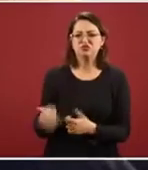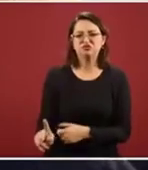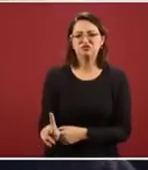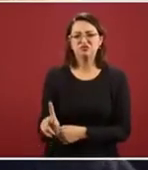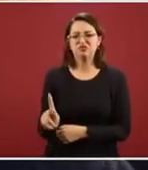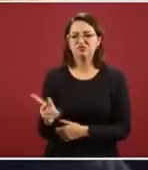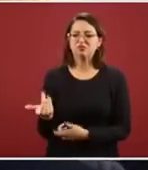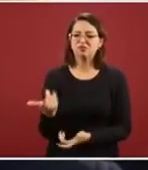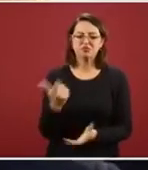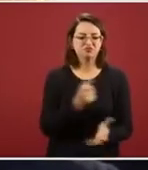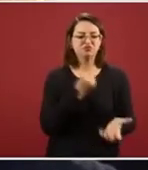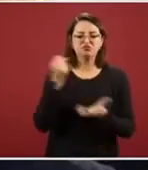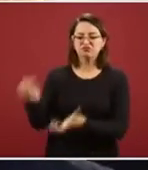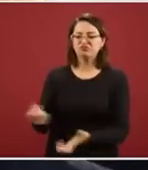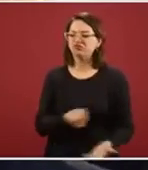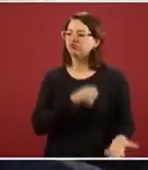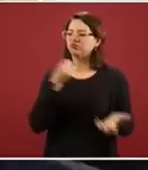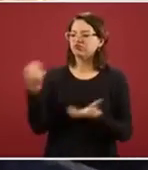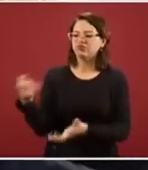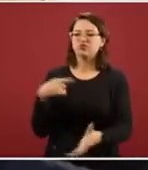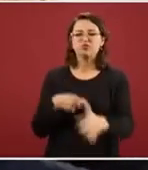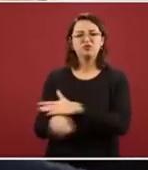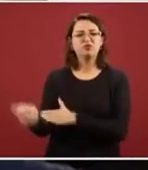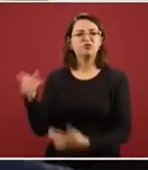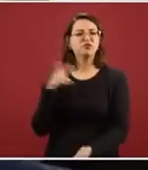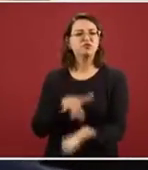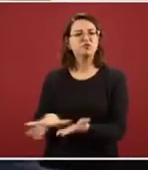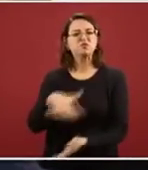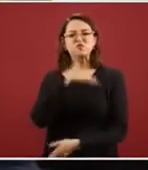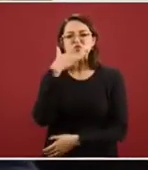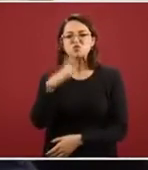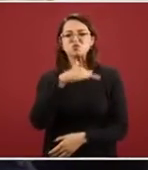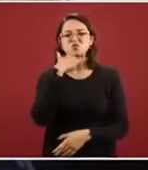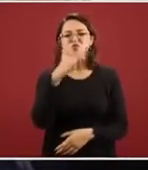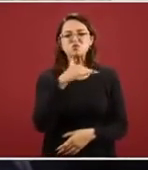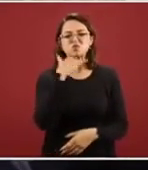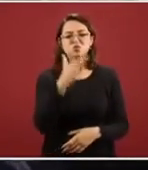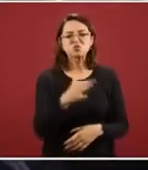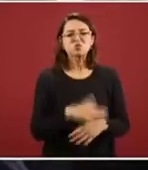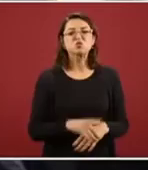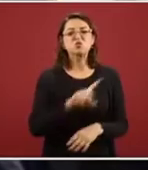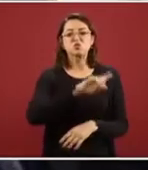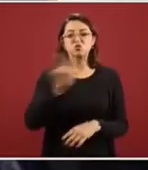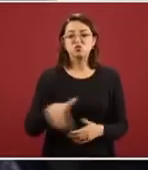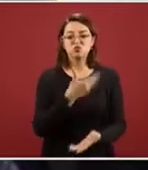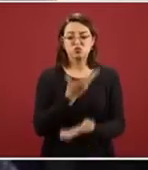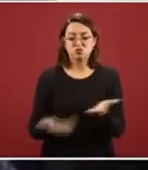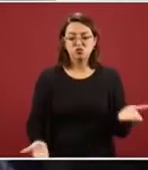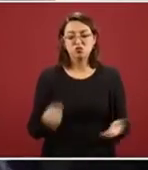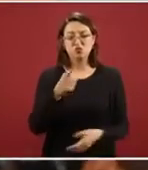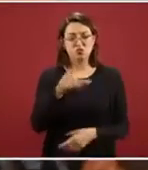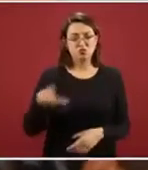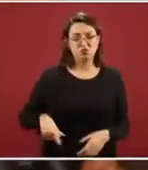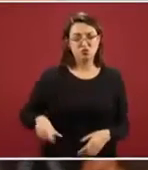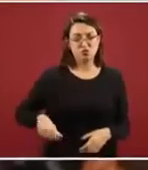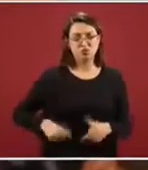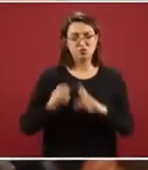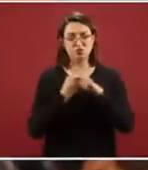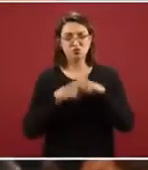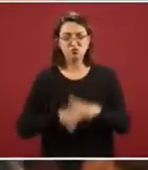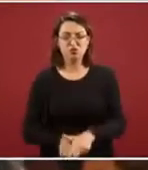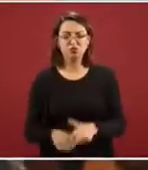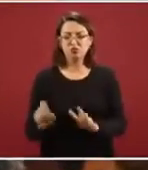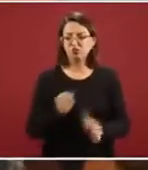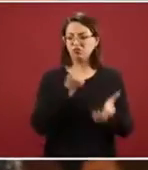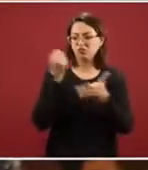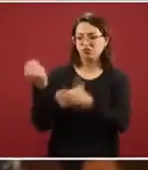les dieron recursos de manera corrupta y que en su gobierno se cortaron esos recursos. Sin embargo, no se